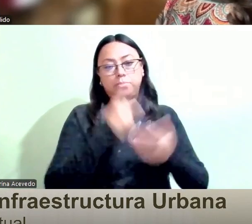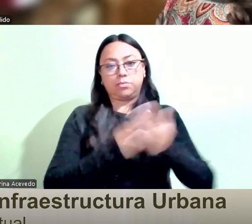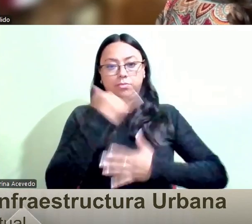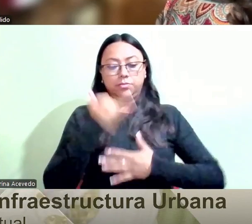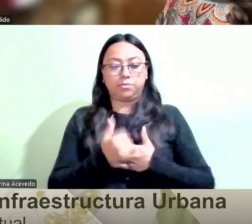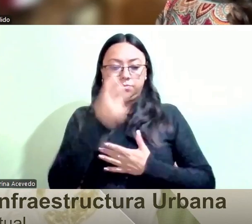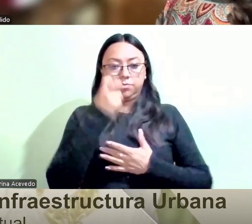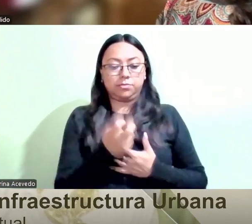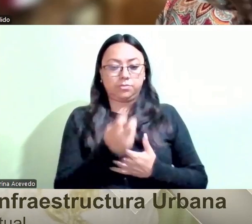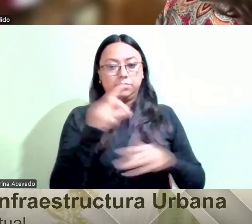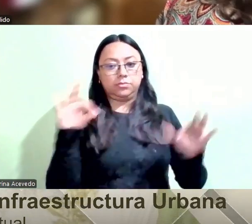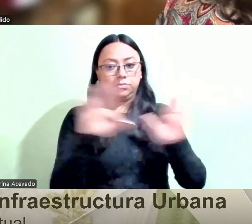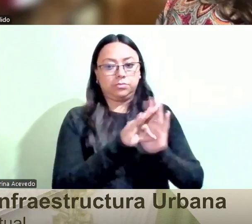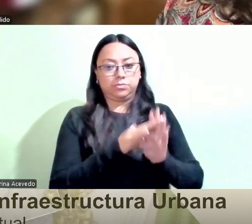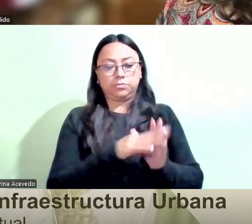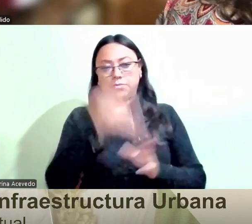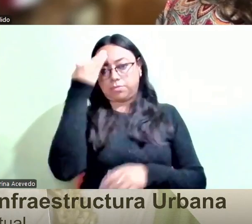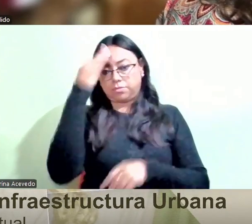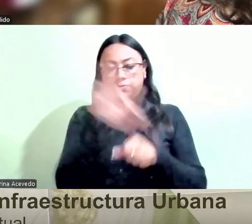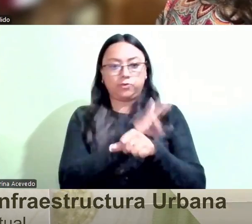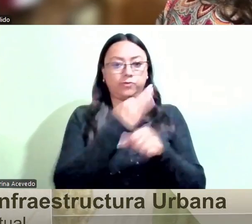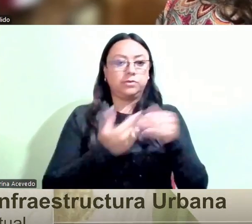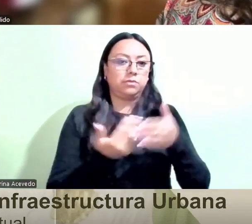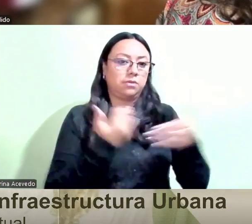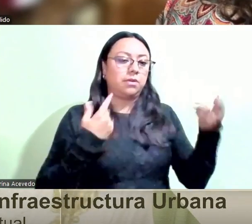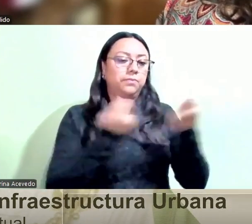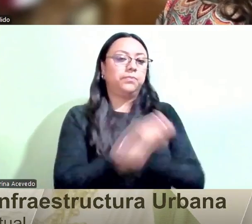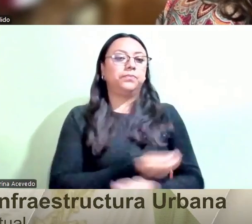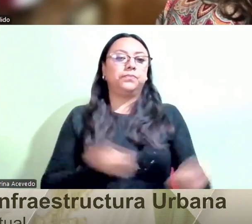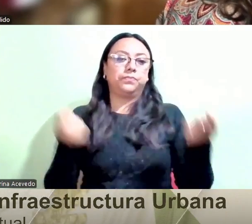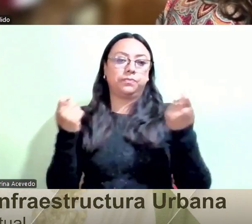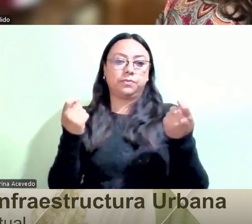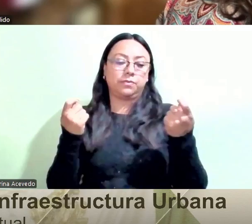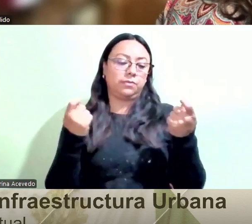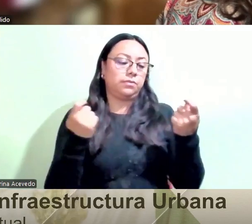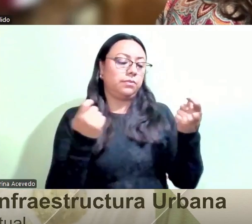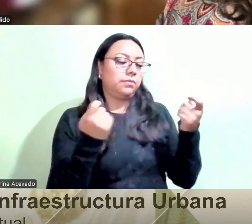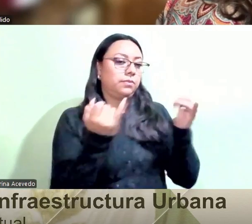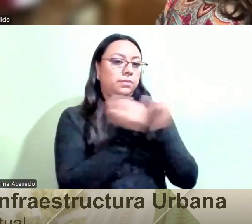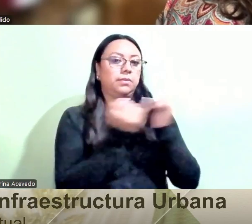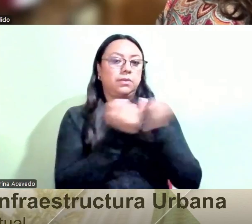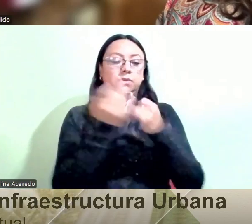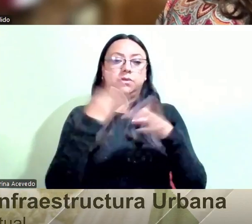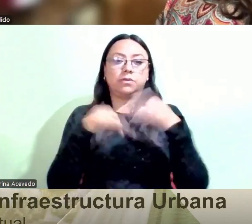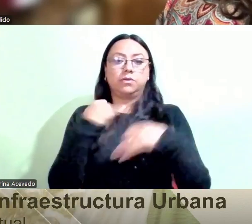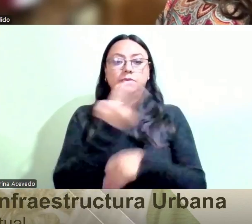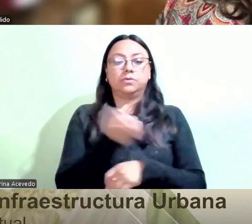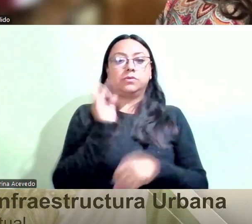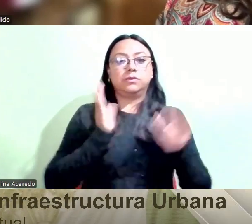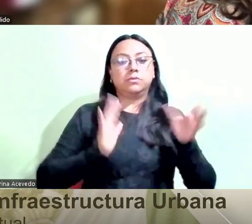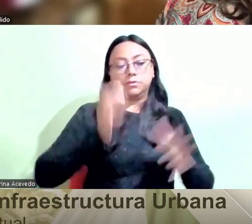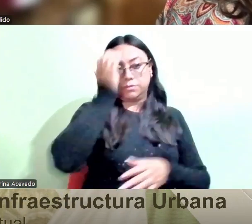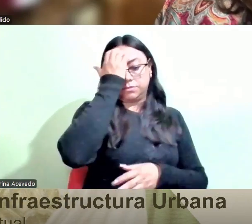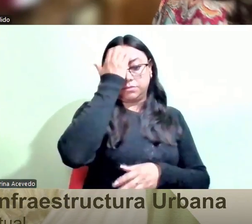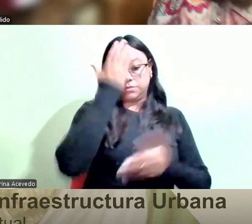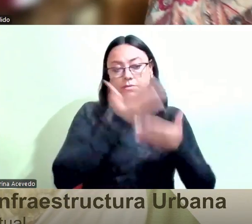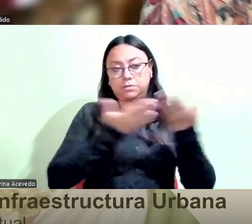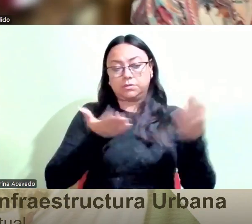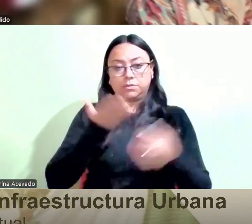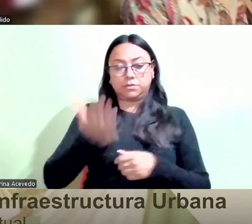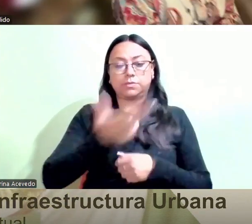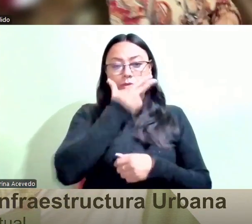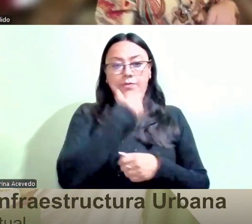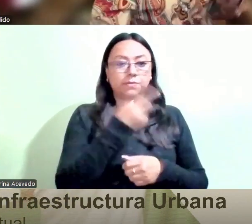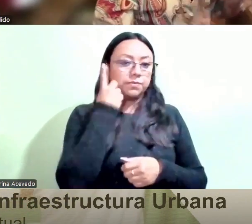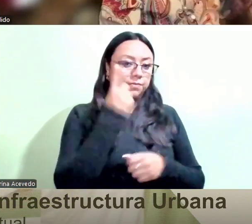punto fue distribuido con la debida anticipación a cada uno de ustedes y es de conocimiento de todas y todos, solicito, diputado secretario,